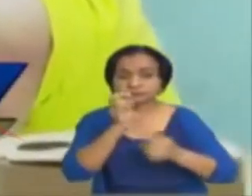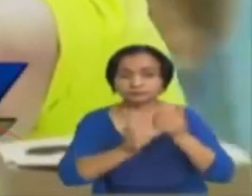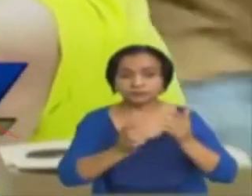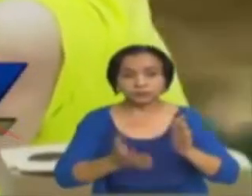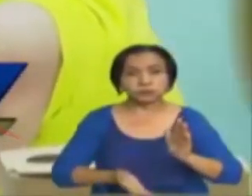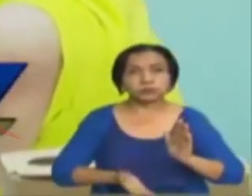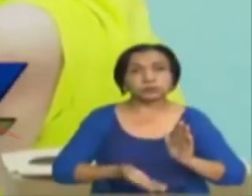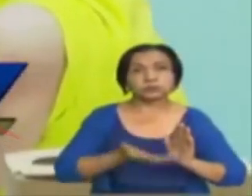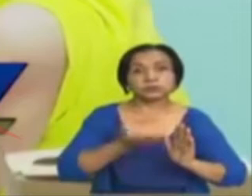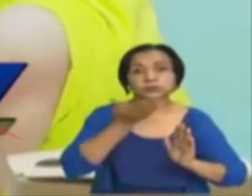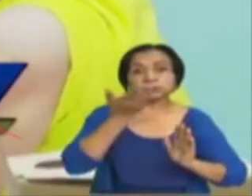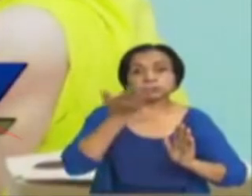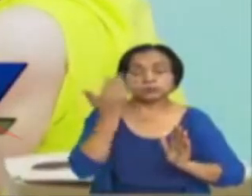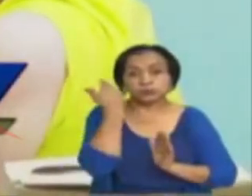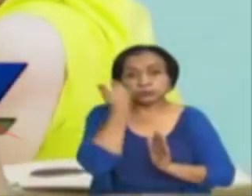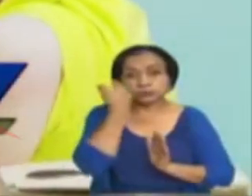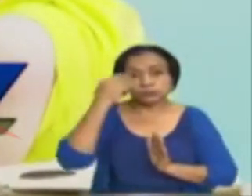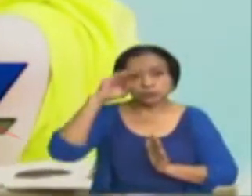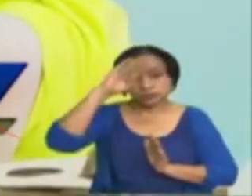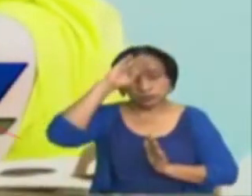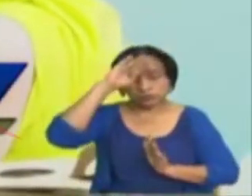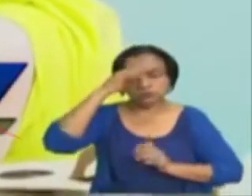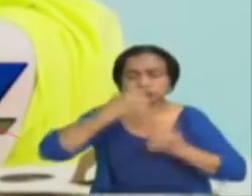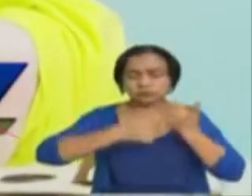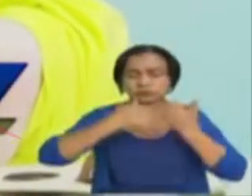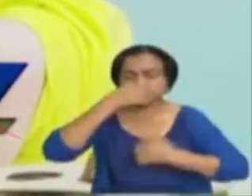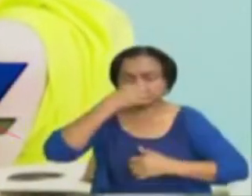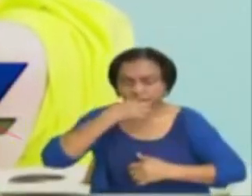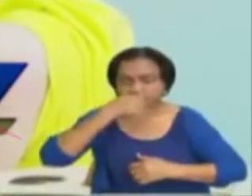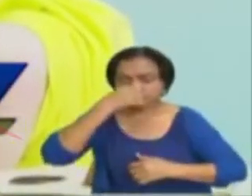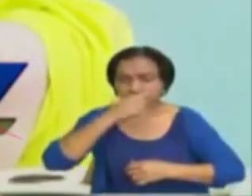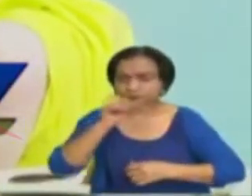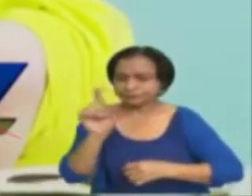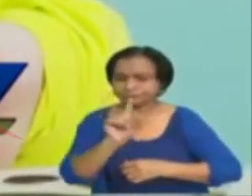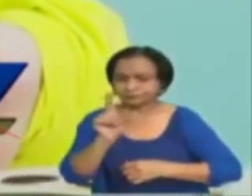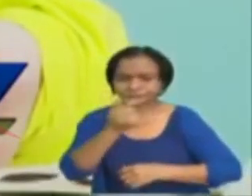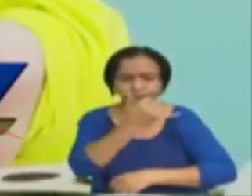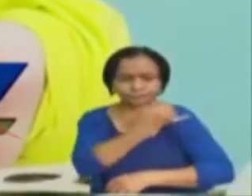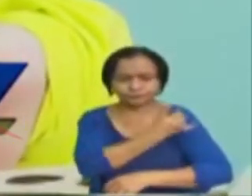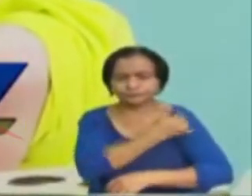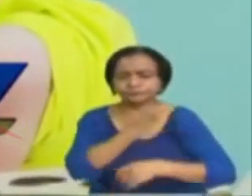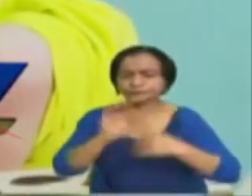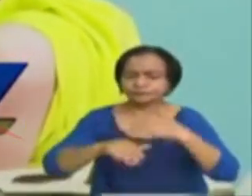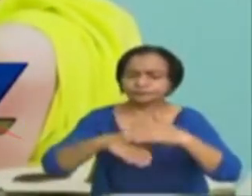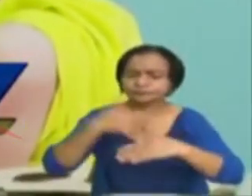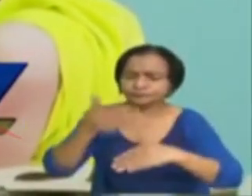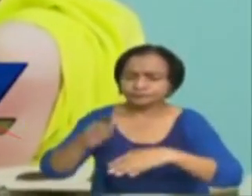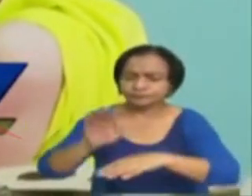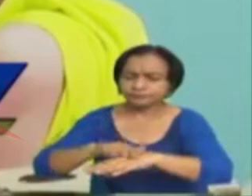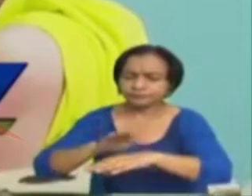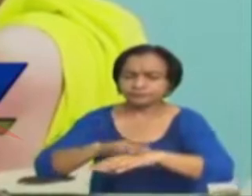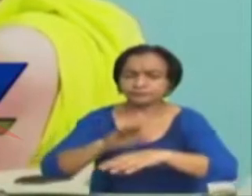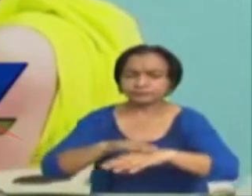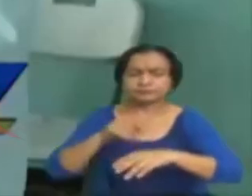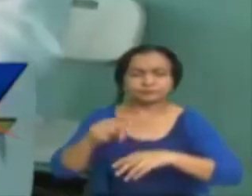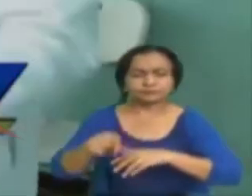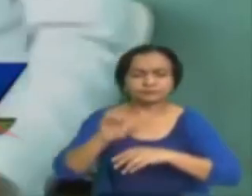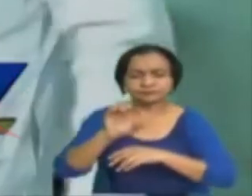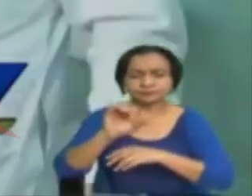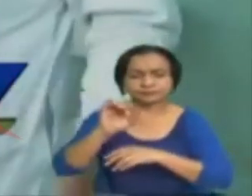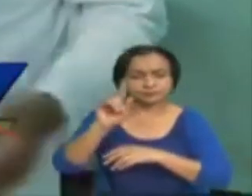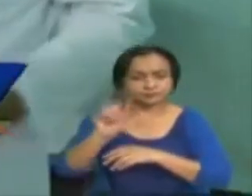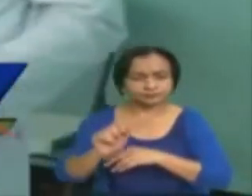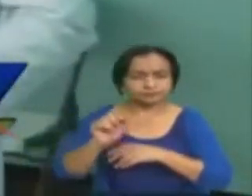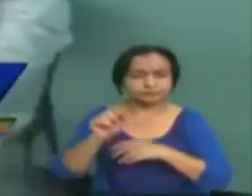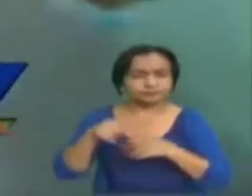que son voluntarios, en Somoto, en la Clínica Médica Previsional, en Cumapa, en la Casa de Atención